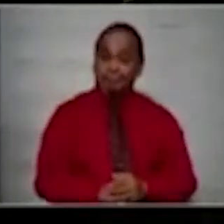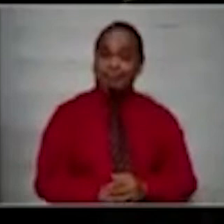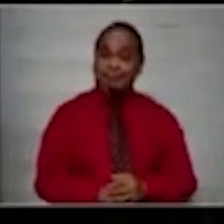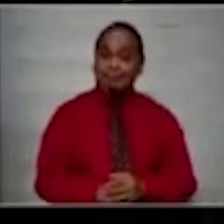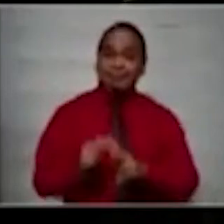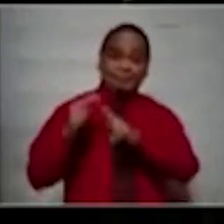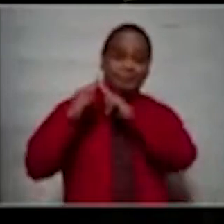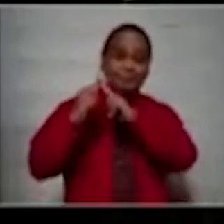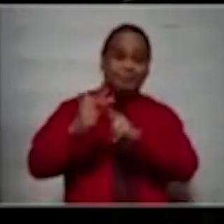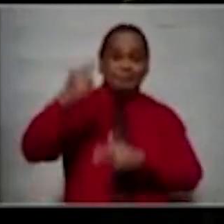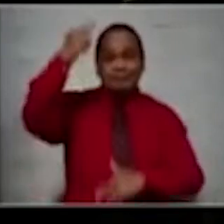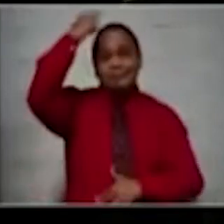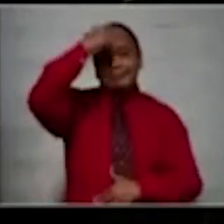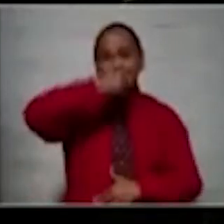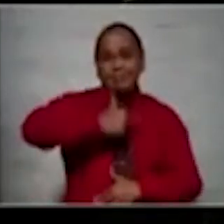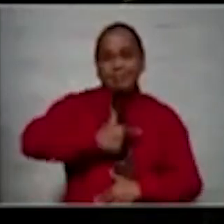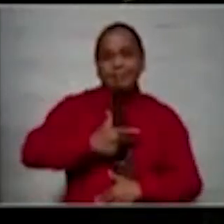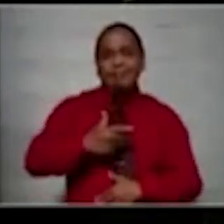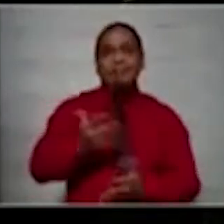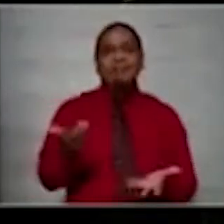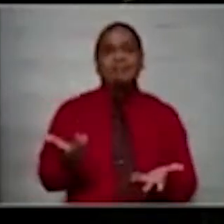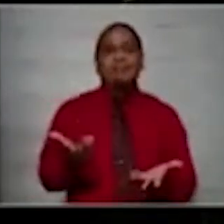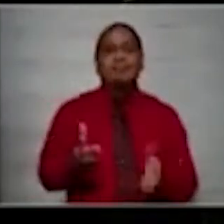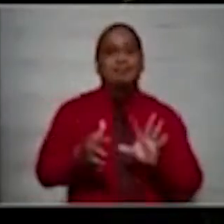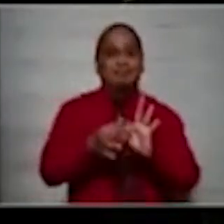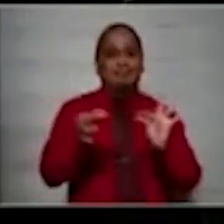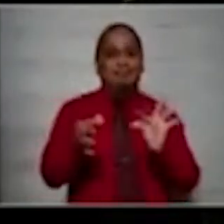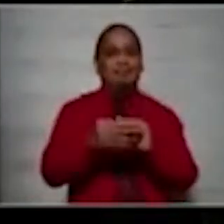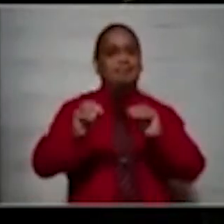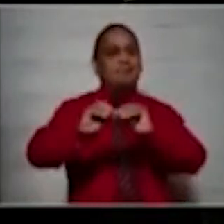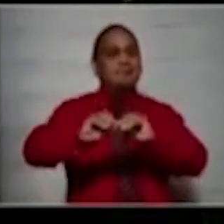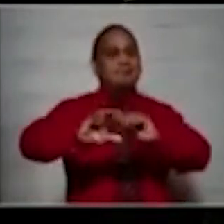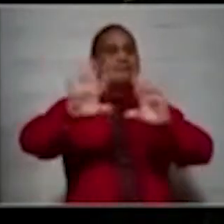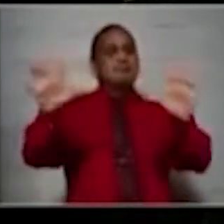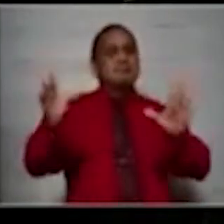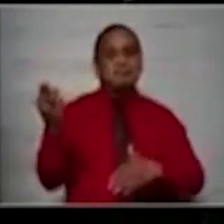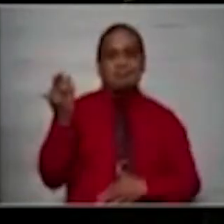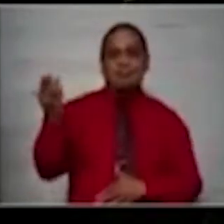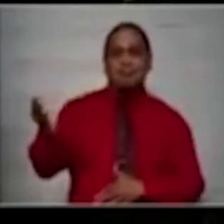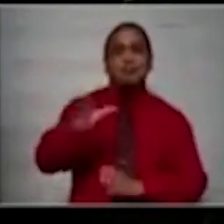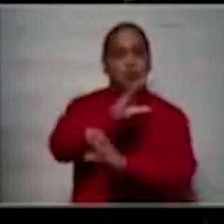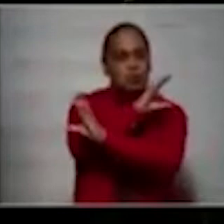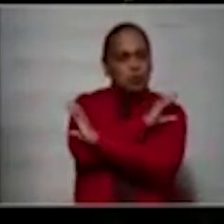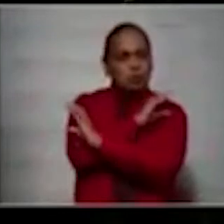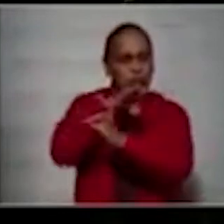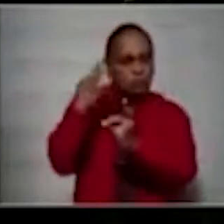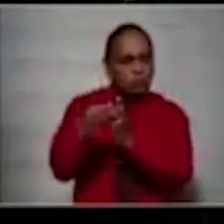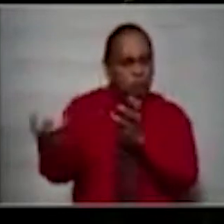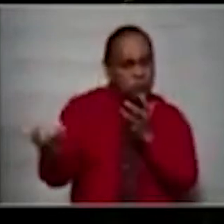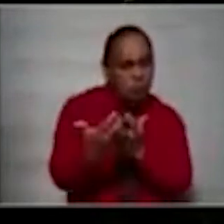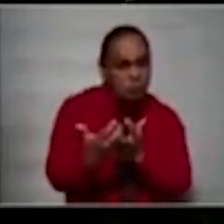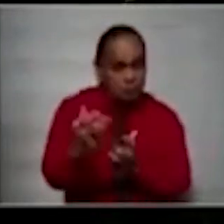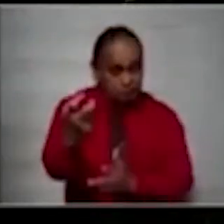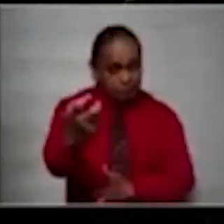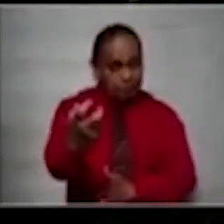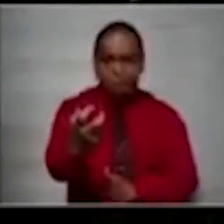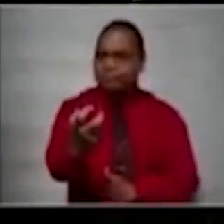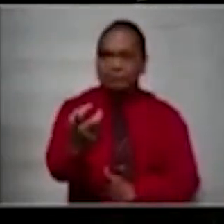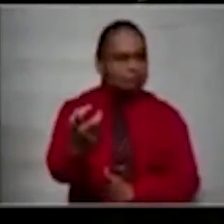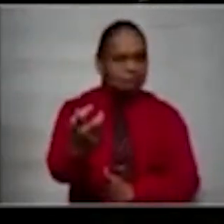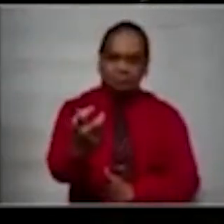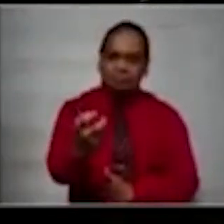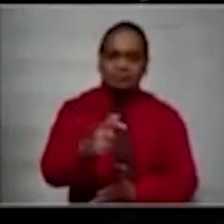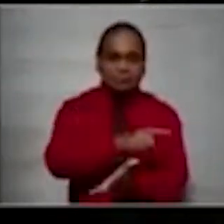noche del martes anterior del Jaguar, pues quedó muy claro que no encuadra su conducta en esa descripción legal. ¿Por qué? Porque lo que se prohíbe y el bien